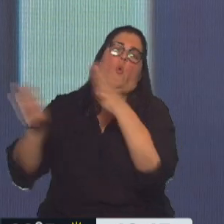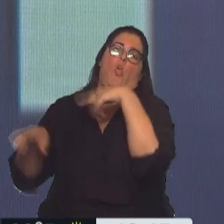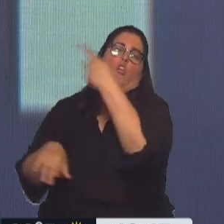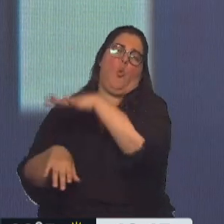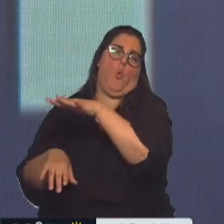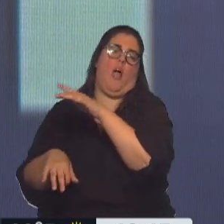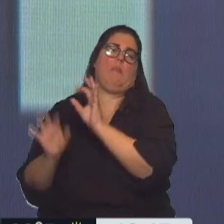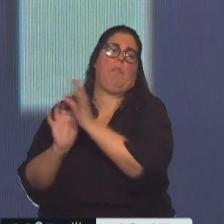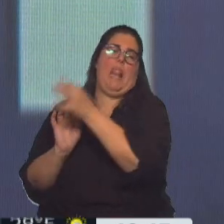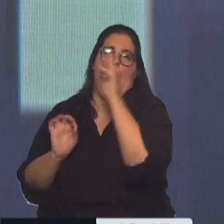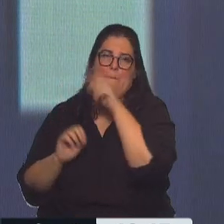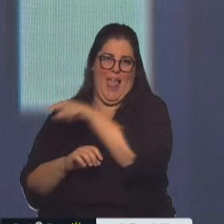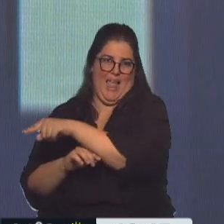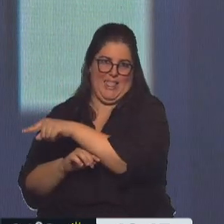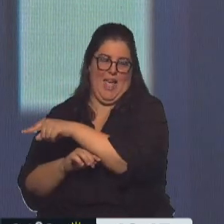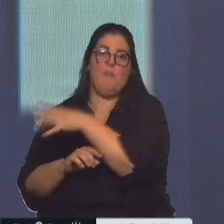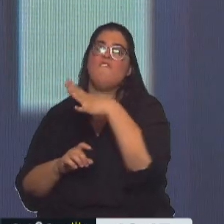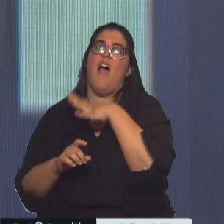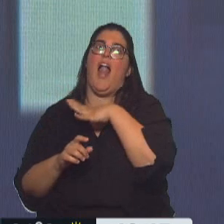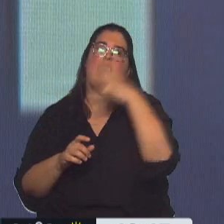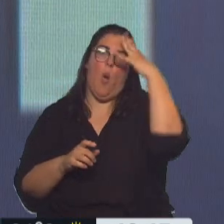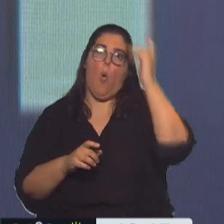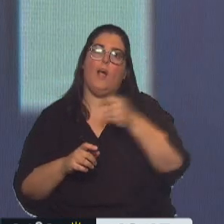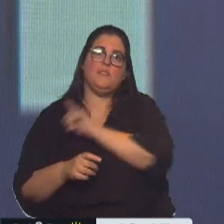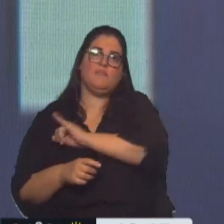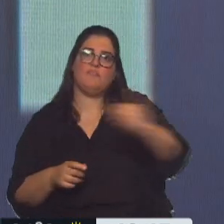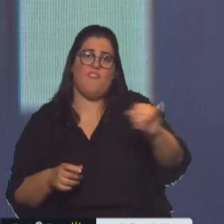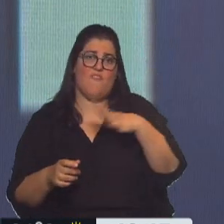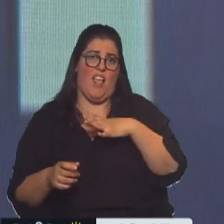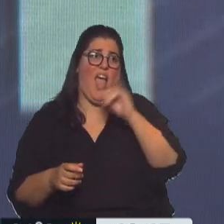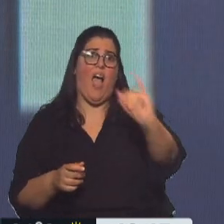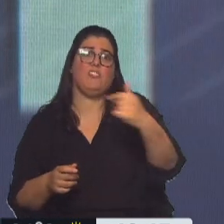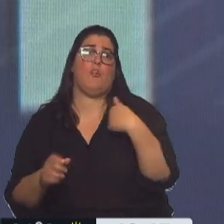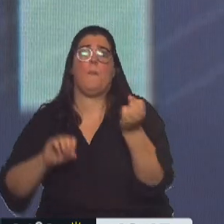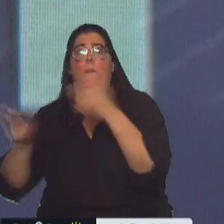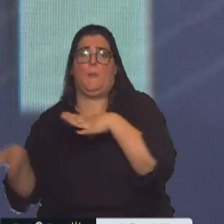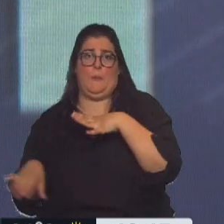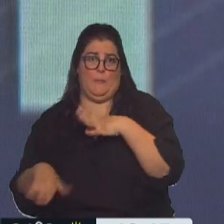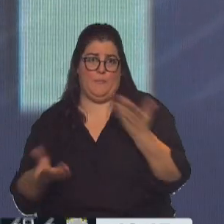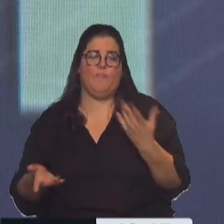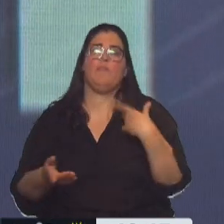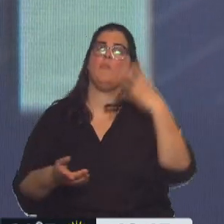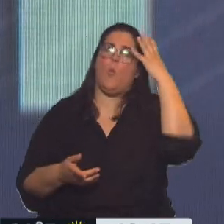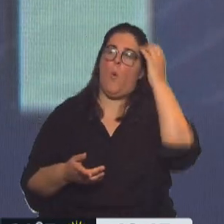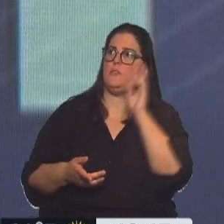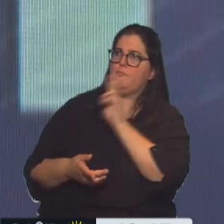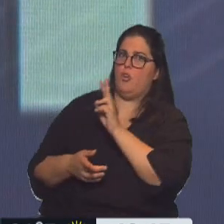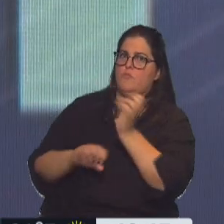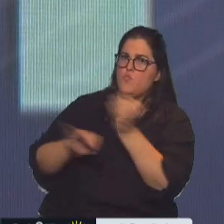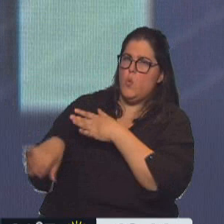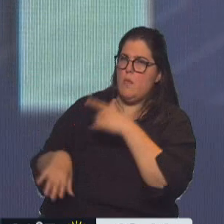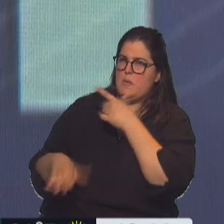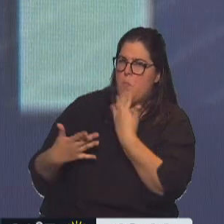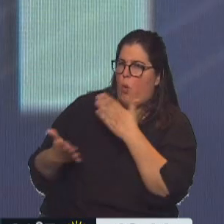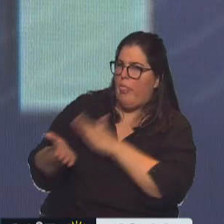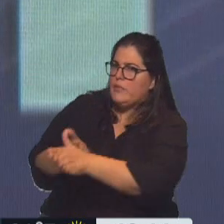Plata. No se le informó al tribunal. Ajá. Entonces el tribunal presupuso que es una indicativa de que podía profugarse. Y por